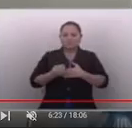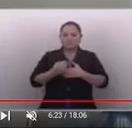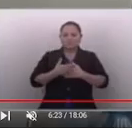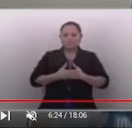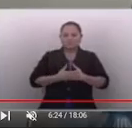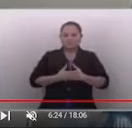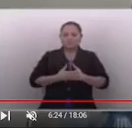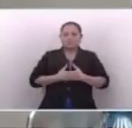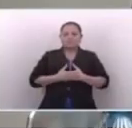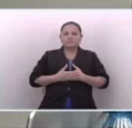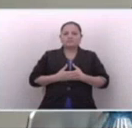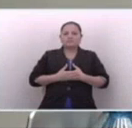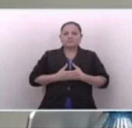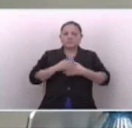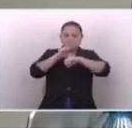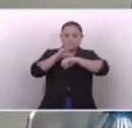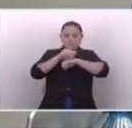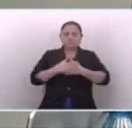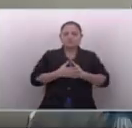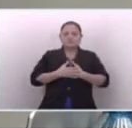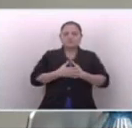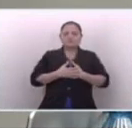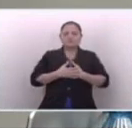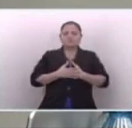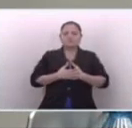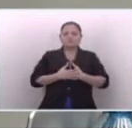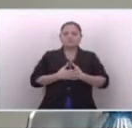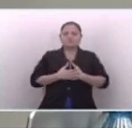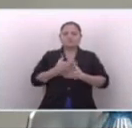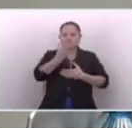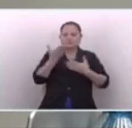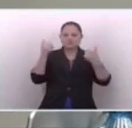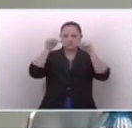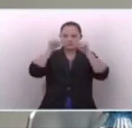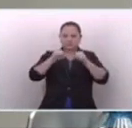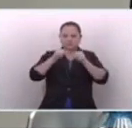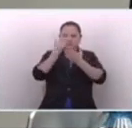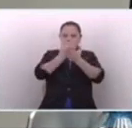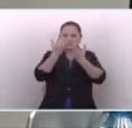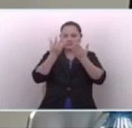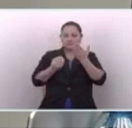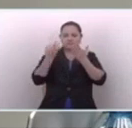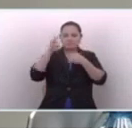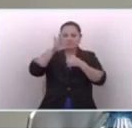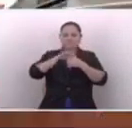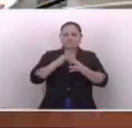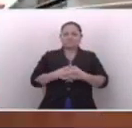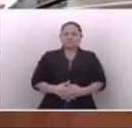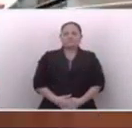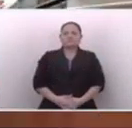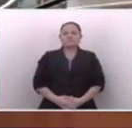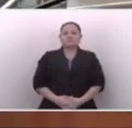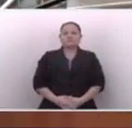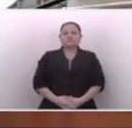Bueno, ahí pudimos ver que el diputado Cardoza es el nuevo presidente de la Comisión de